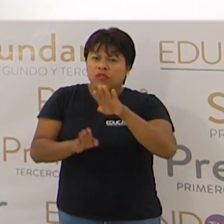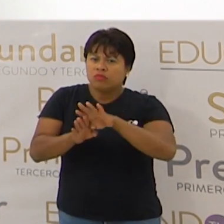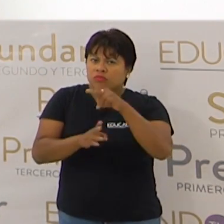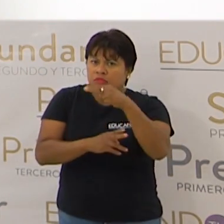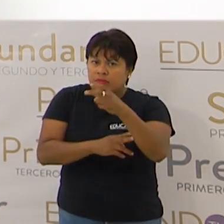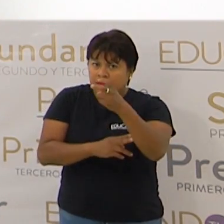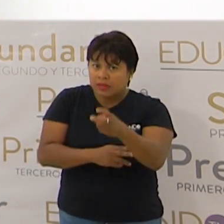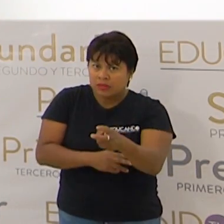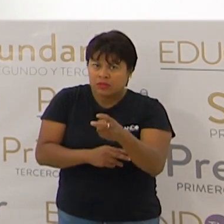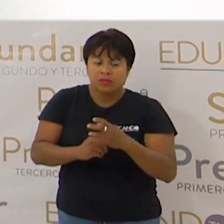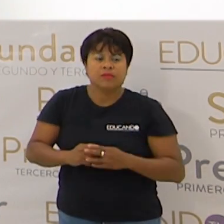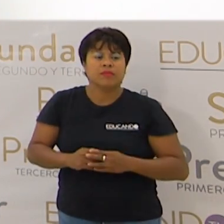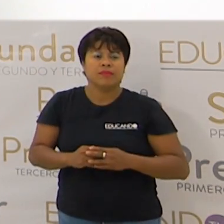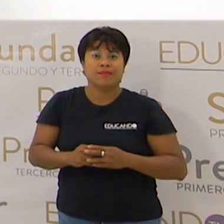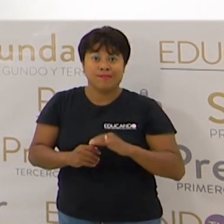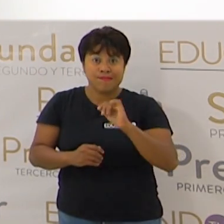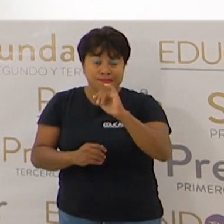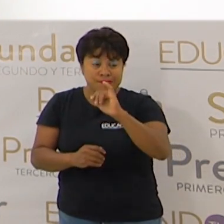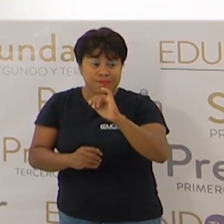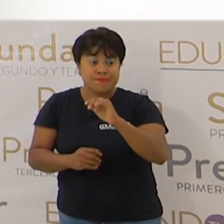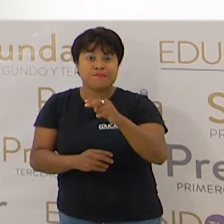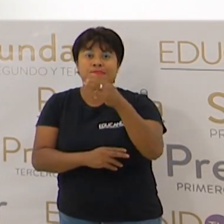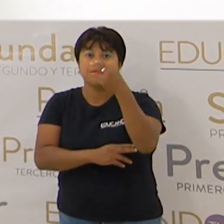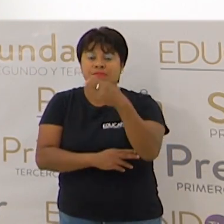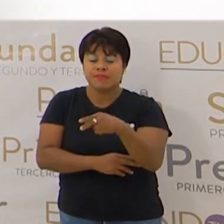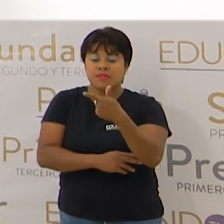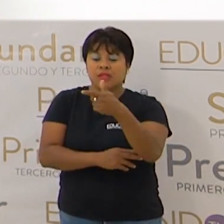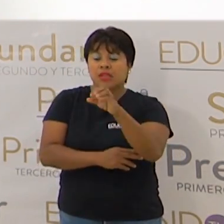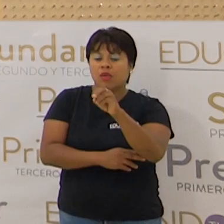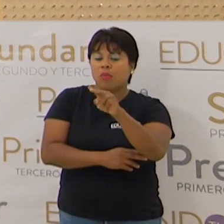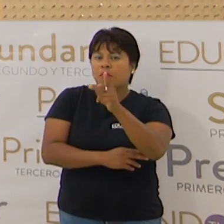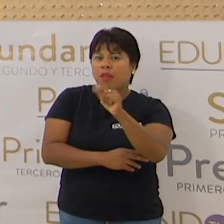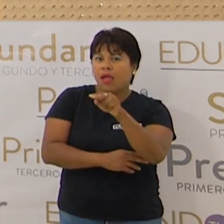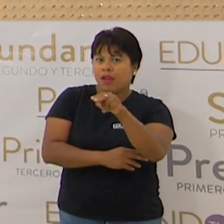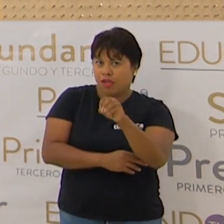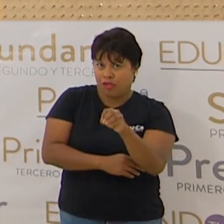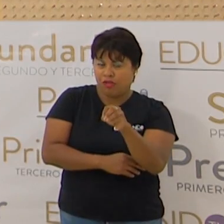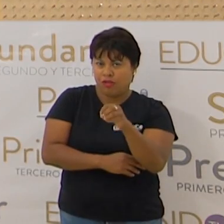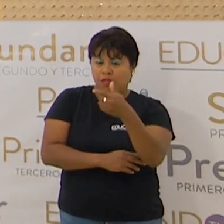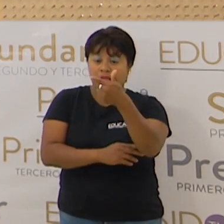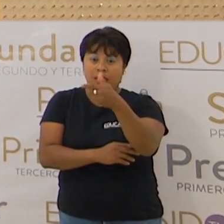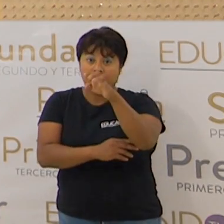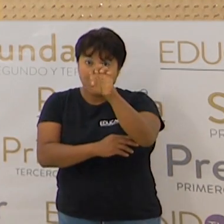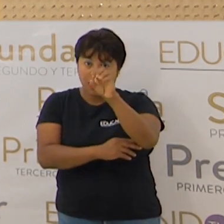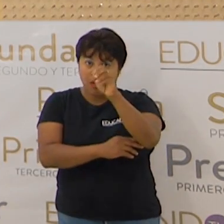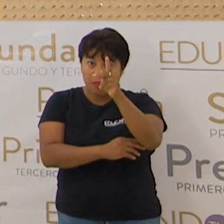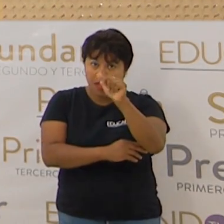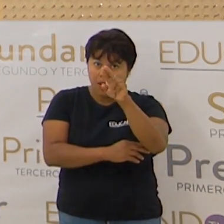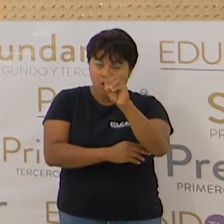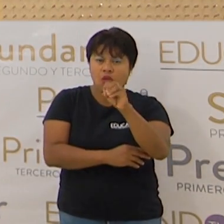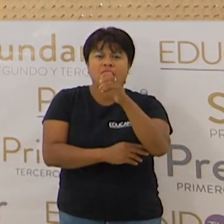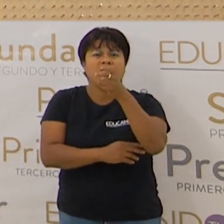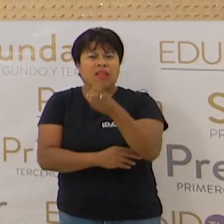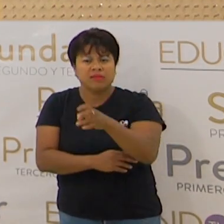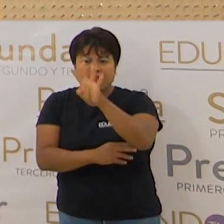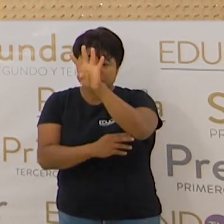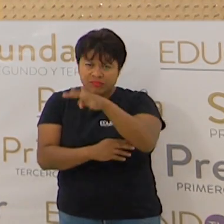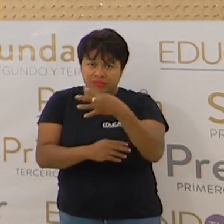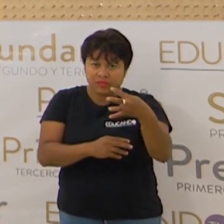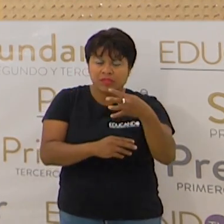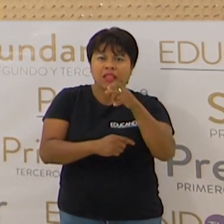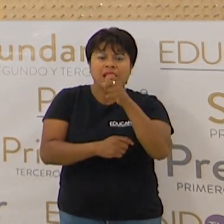esto? ¿Sí? Se llama geoplano. Es una tabla que, como tú la